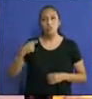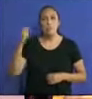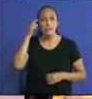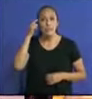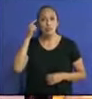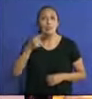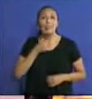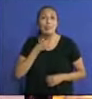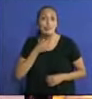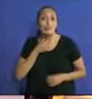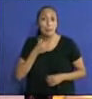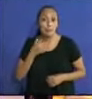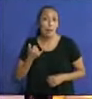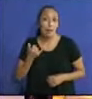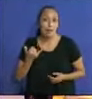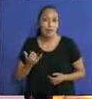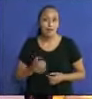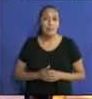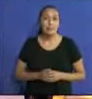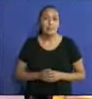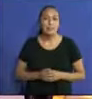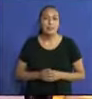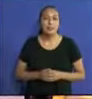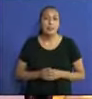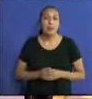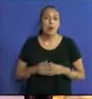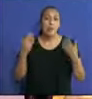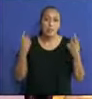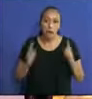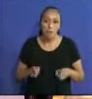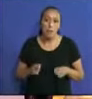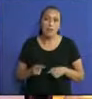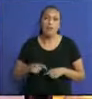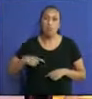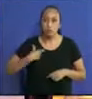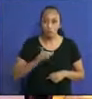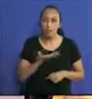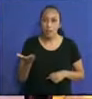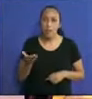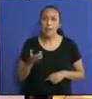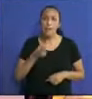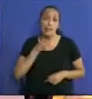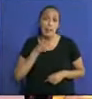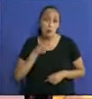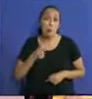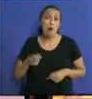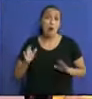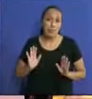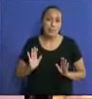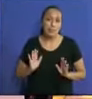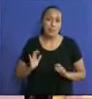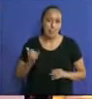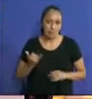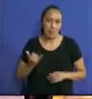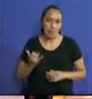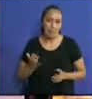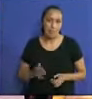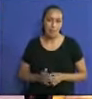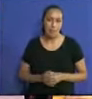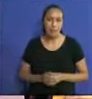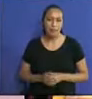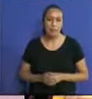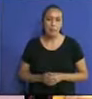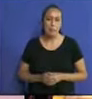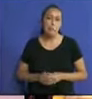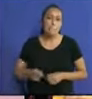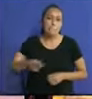Así querríamos que fuera nuestra sociedad. Pero también es verdad que sabemos que este